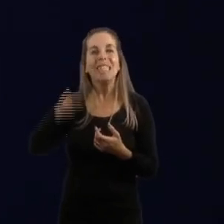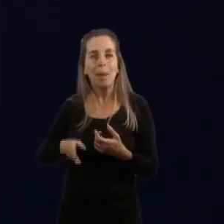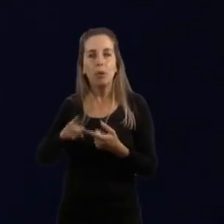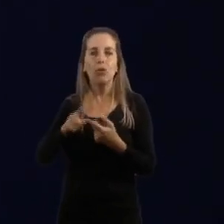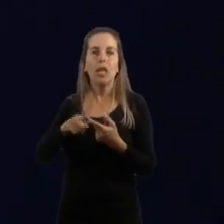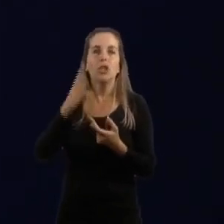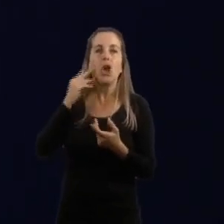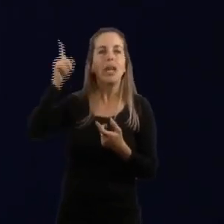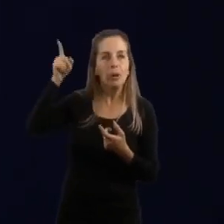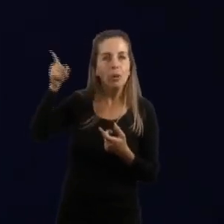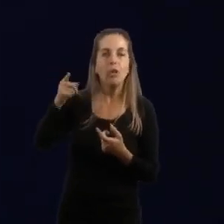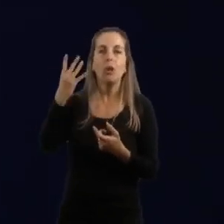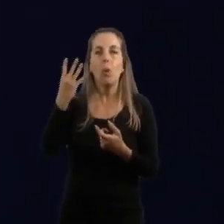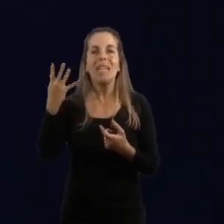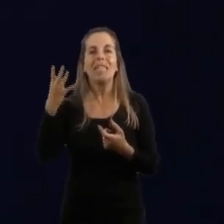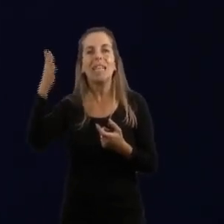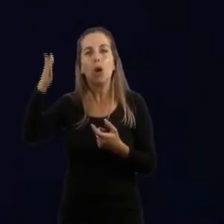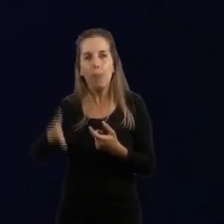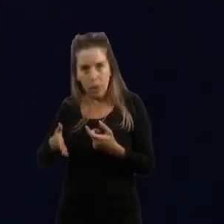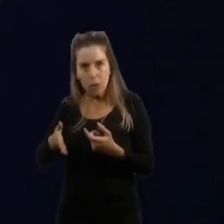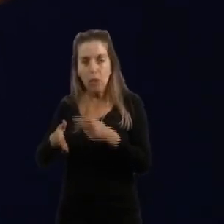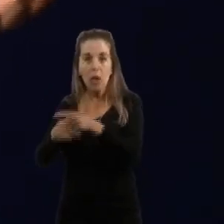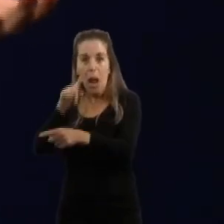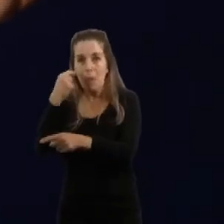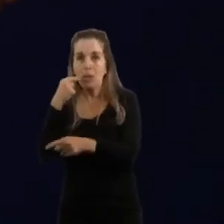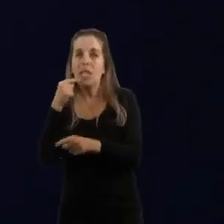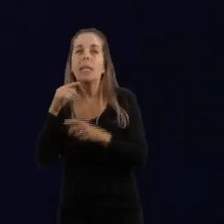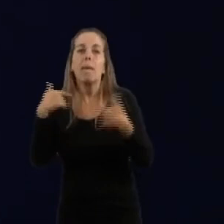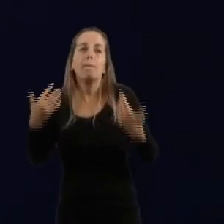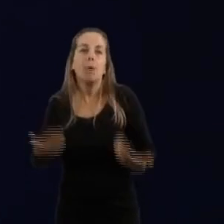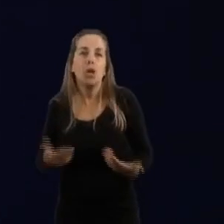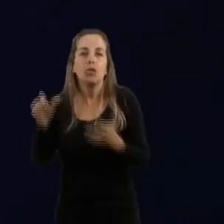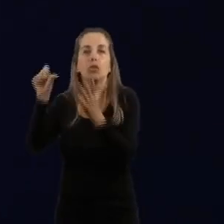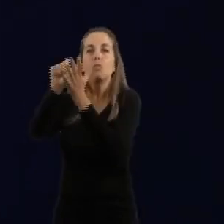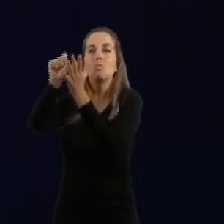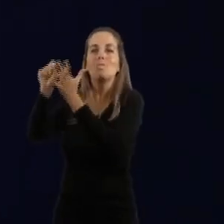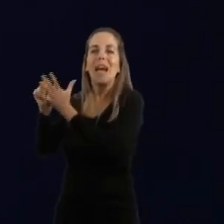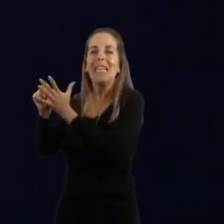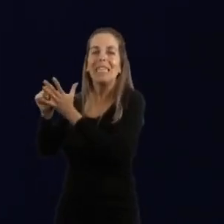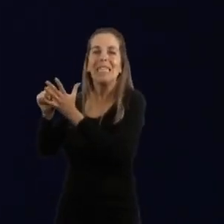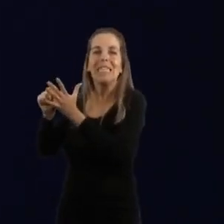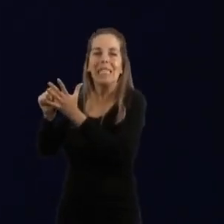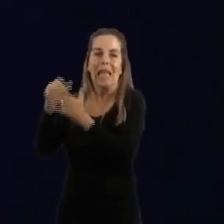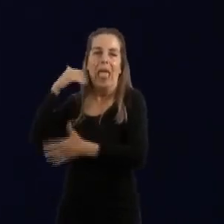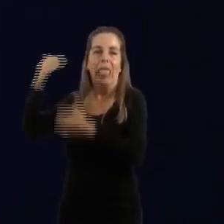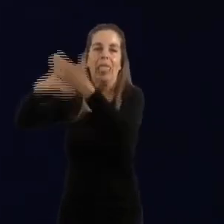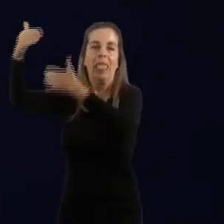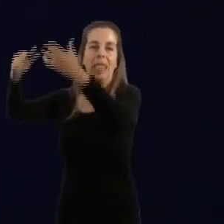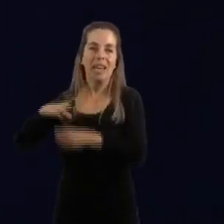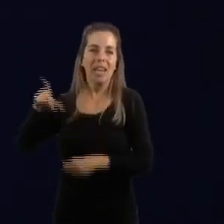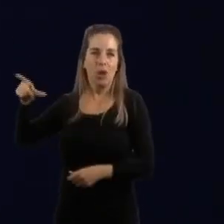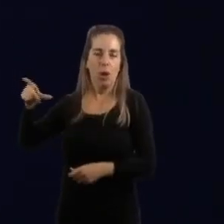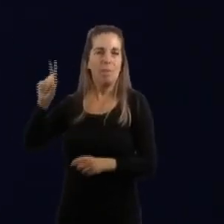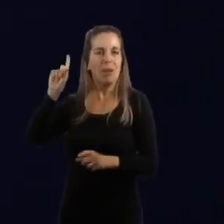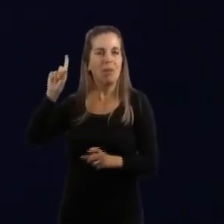Unido como marca en el 45%, esa es la justificación de por qué son países ricos, cuando en tal caso funciona al revés, ¿no? Te haces